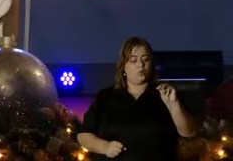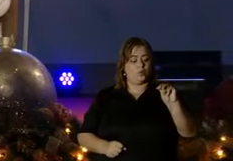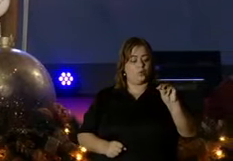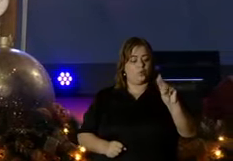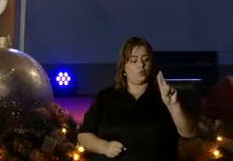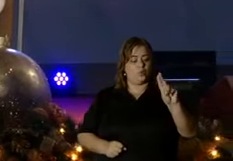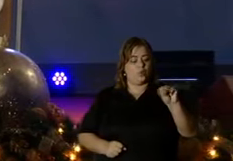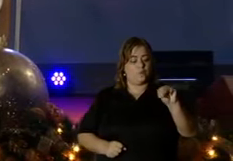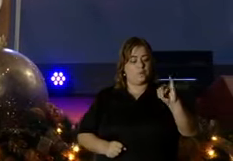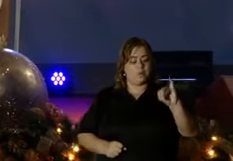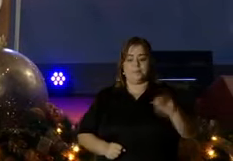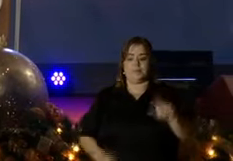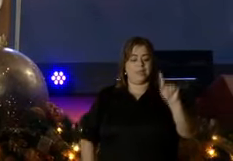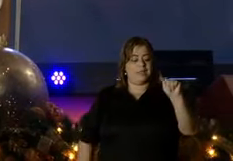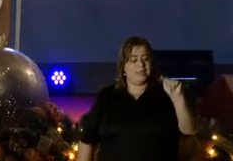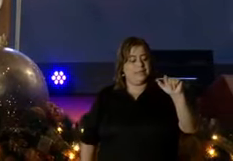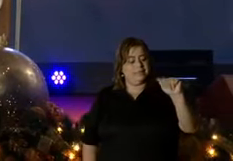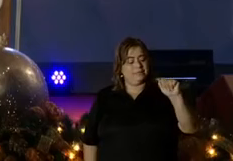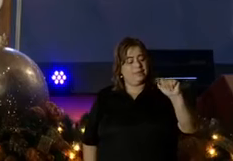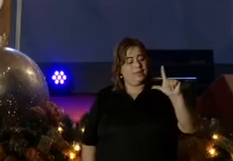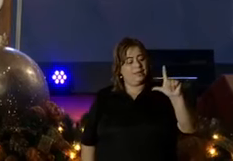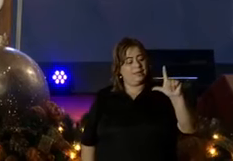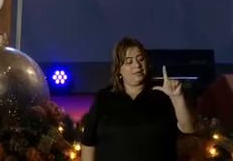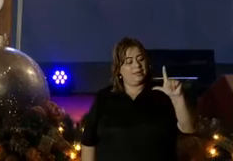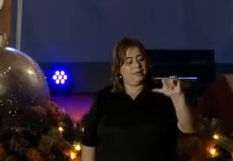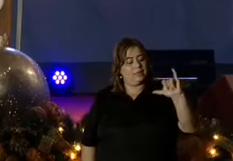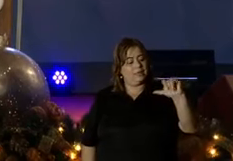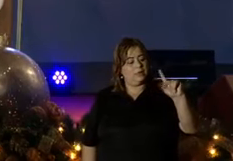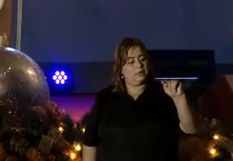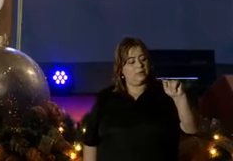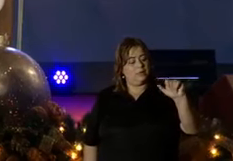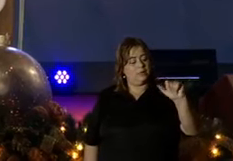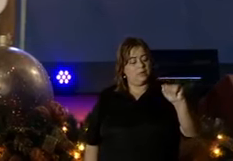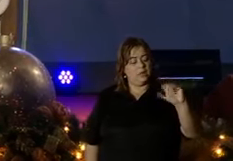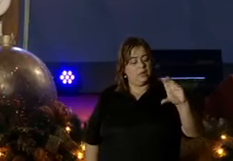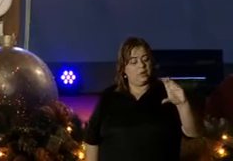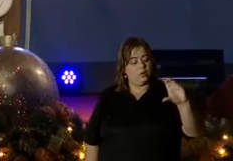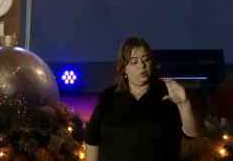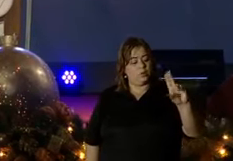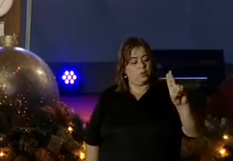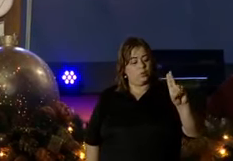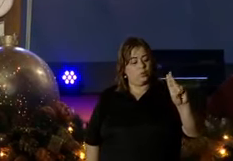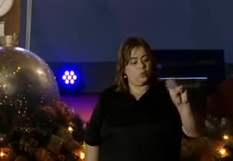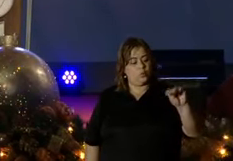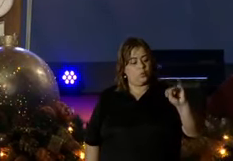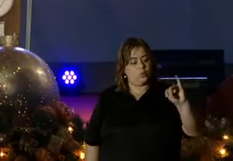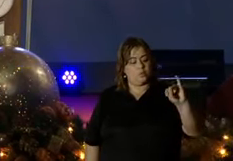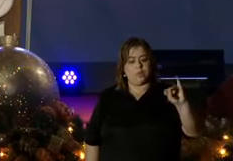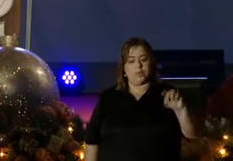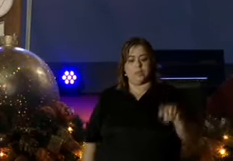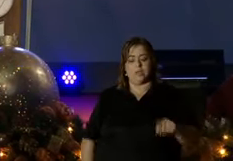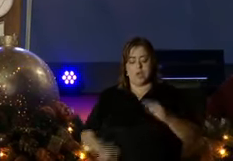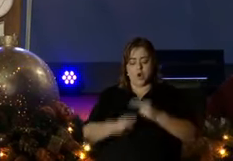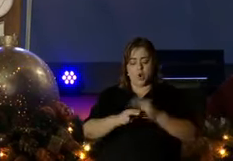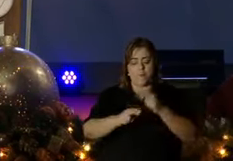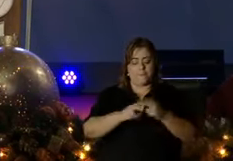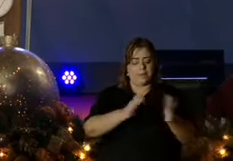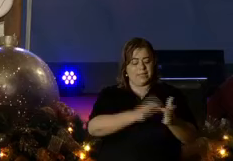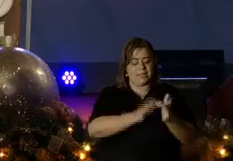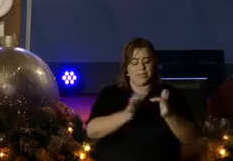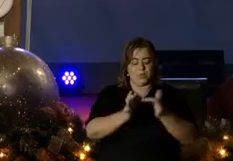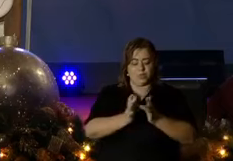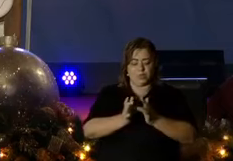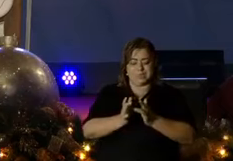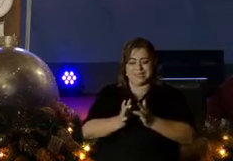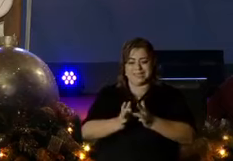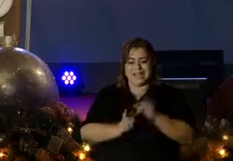Talita Kumi, Dios sabe a quién se lo digo, Talita Kumi, mi país, Talita Kumi, en el nombre de Jesús, a ti te